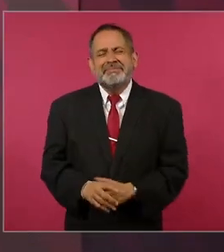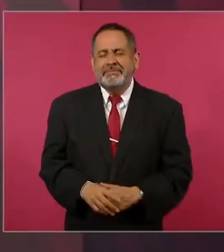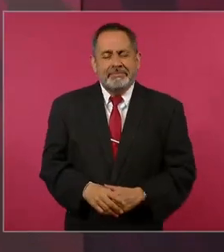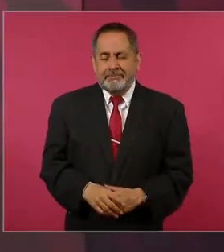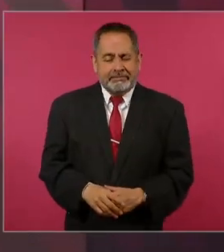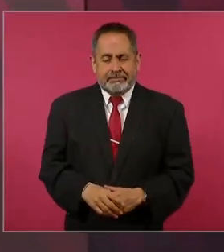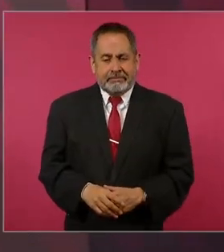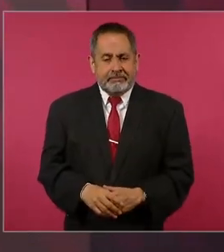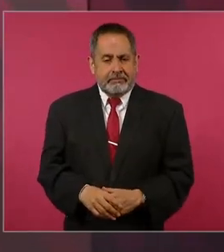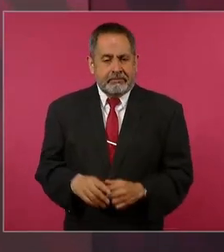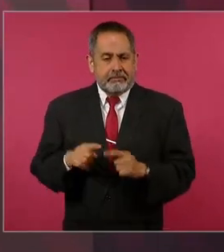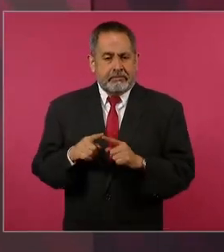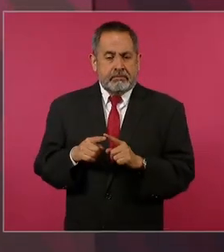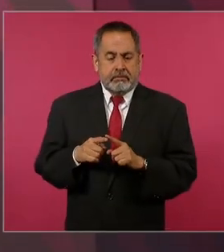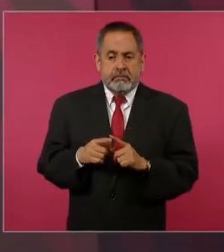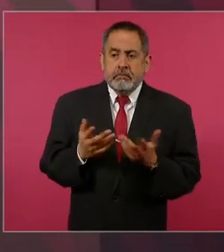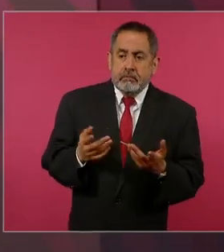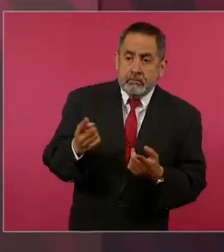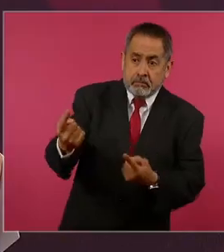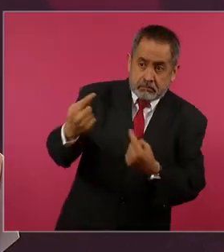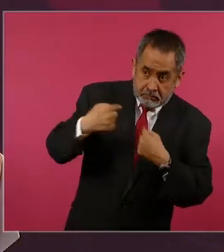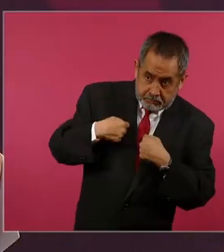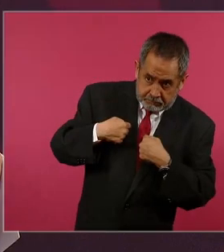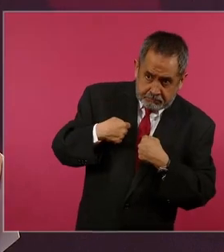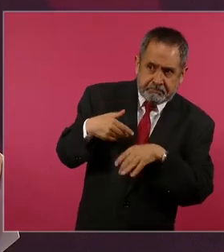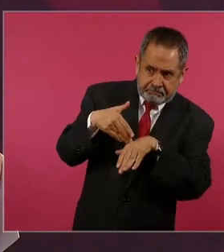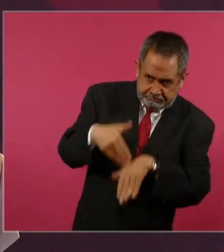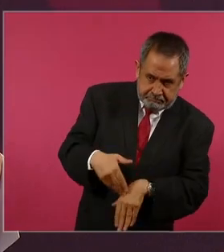porque el poder es mandar obedeciendo.